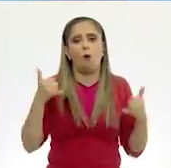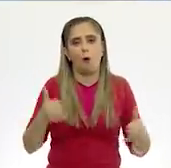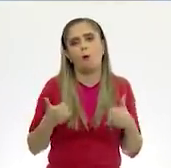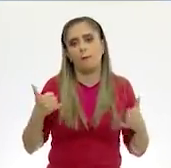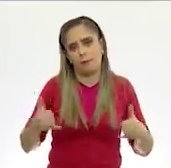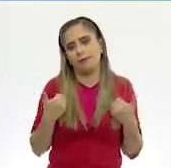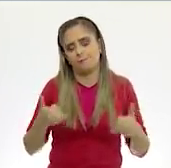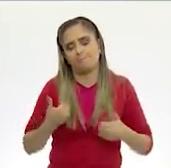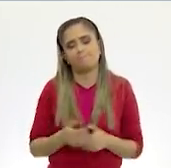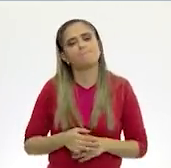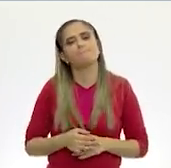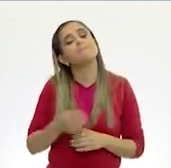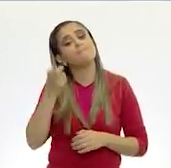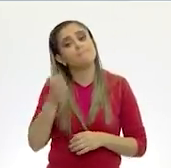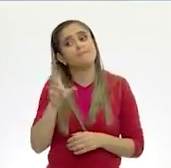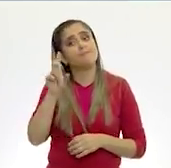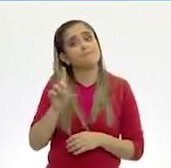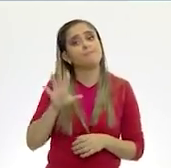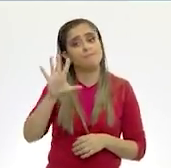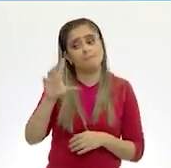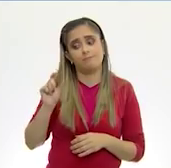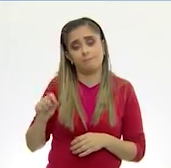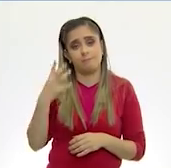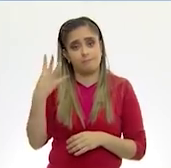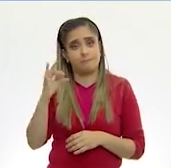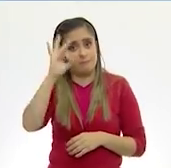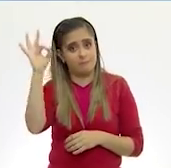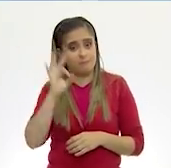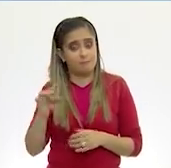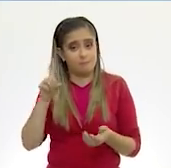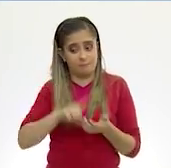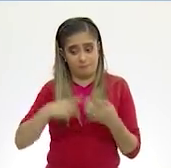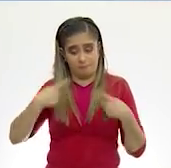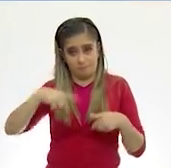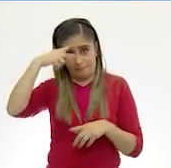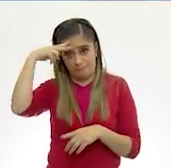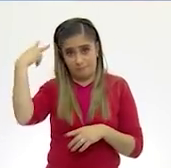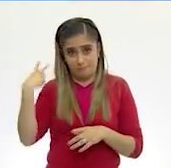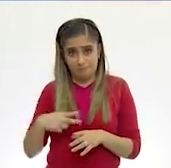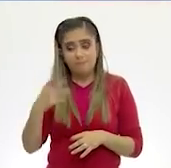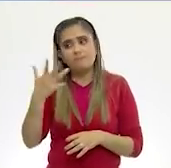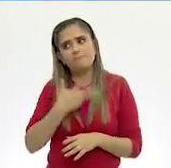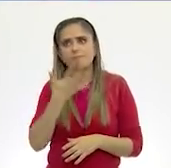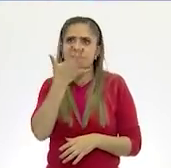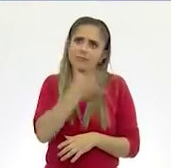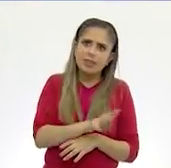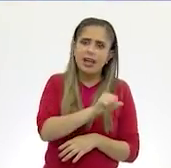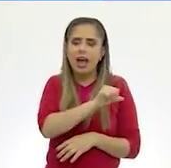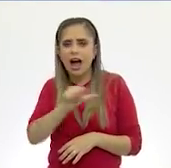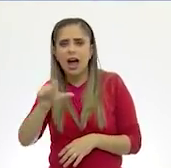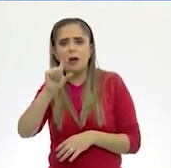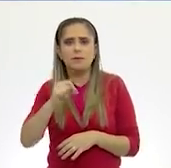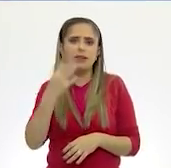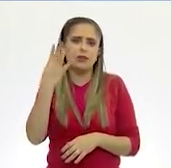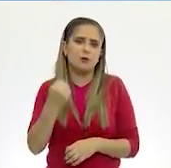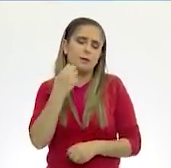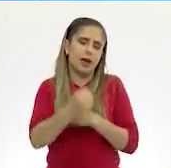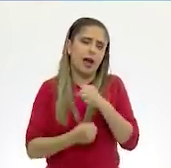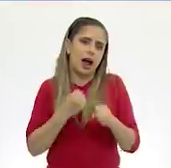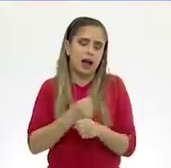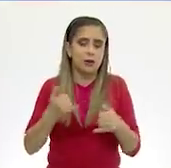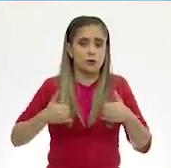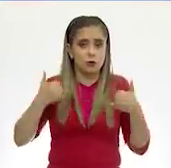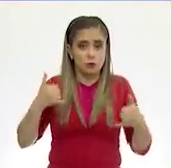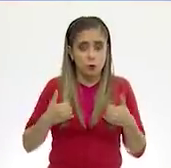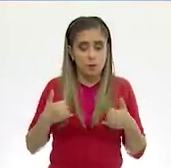que equivale a que el 35.4% de los mexicanos tienen entre 10 y 29 años de edad. De